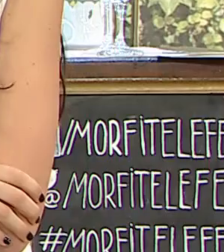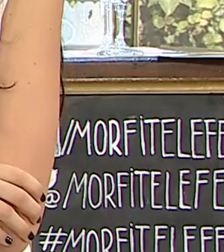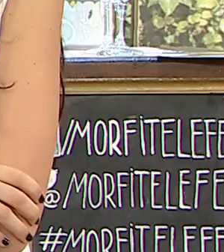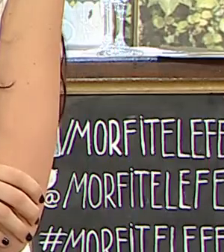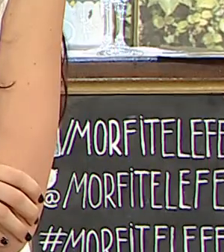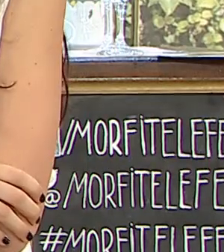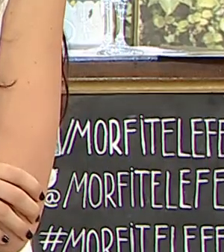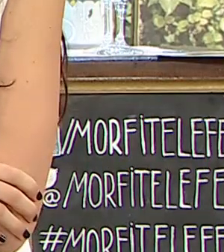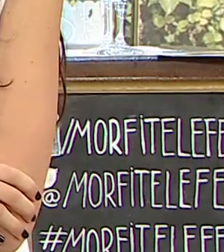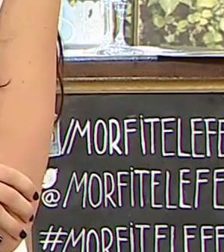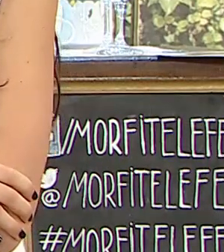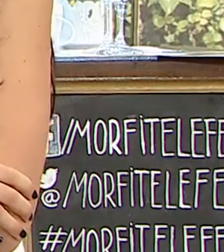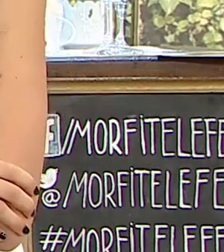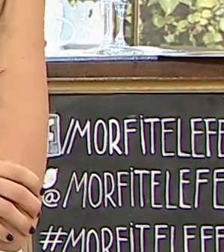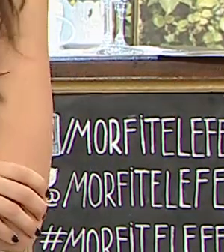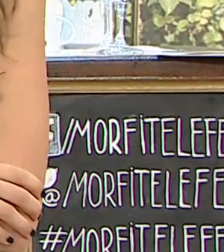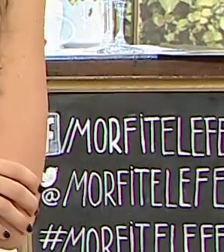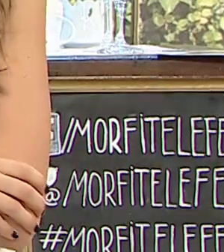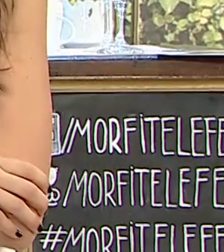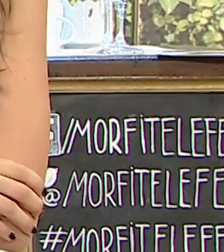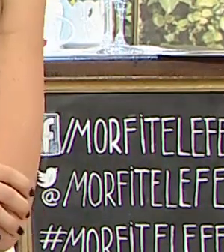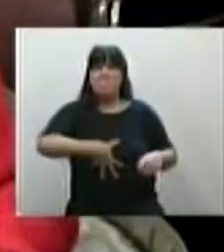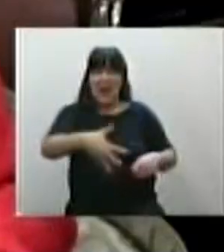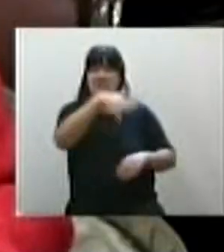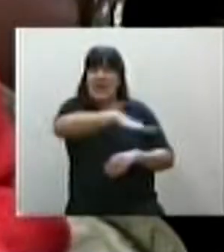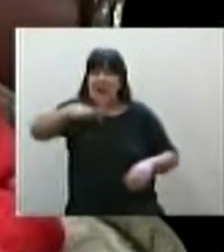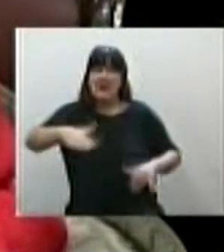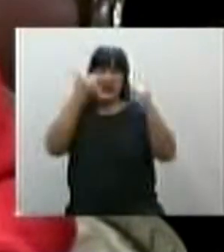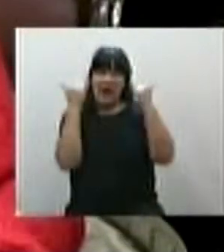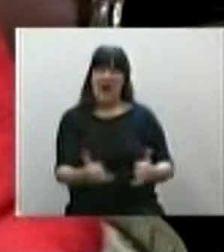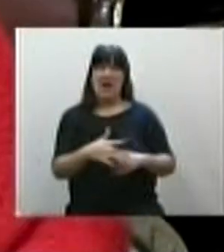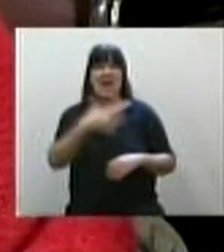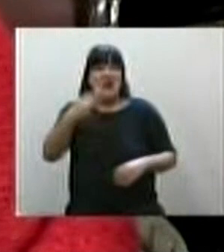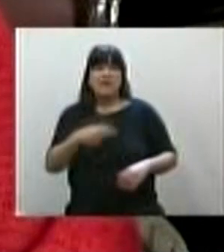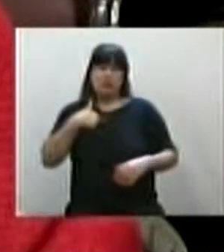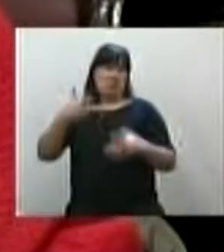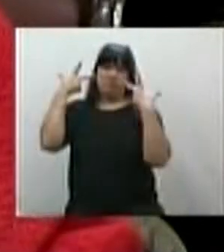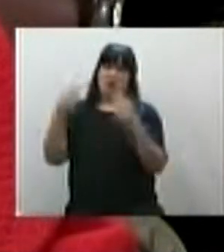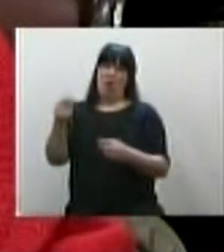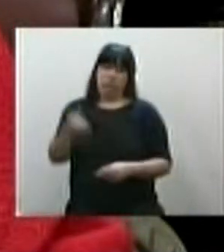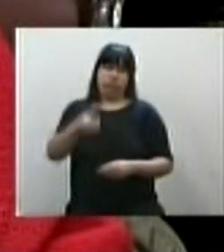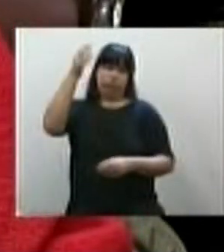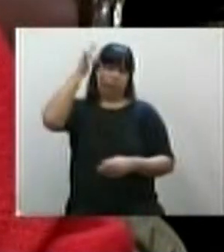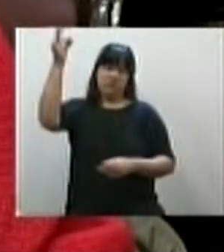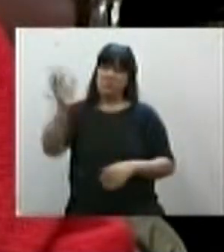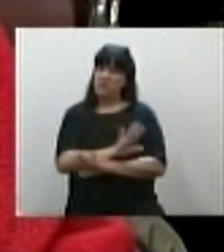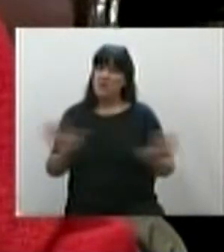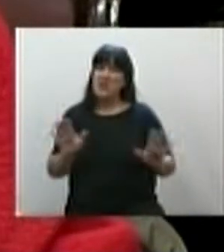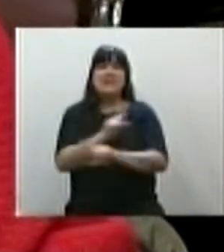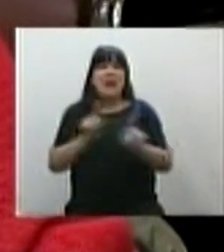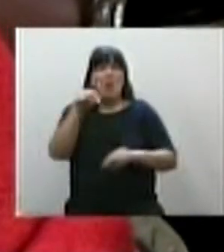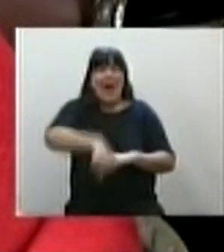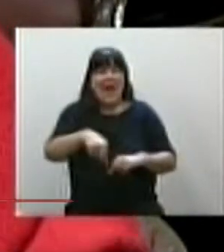¿no? Para que se le escapasen este tipo de exabruptos. A ver. Que yo no acepto estas cosas, como no acepto que esto sea